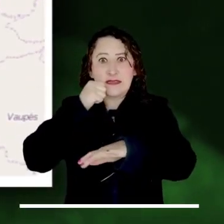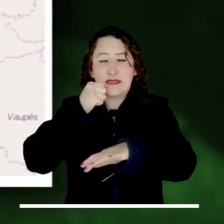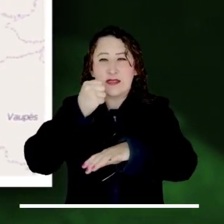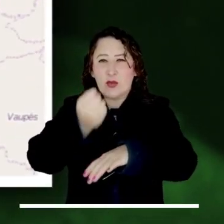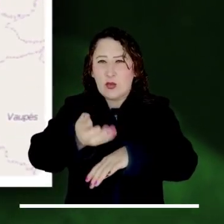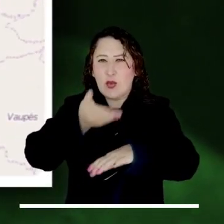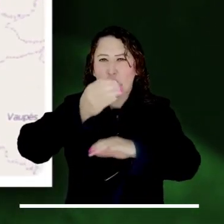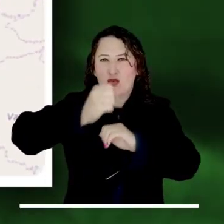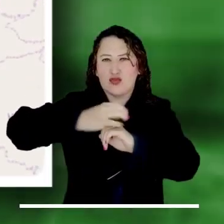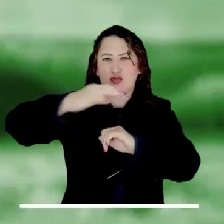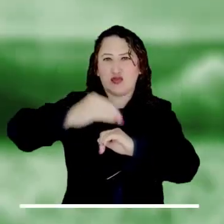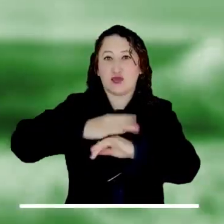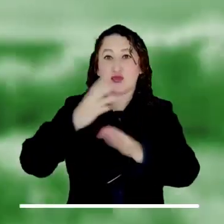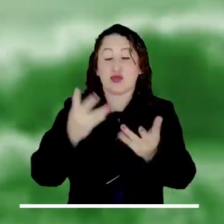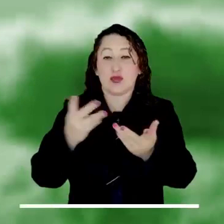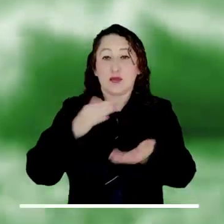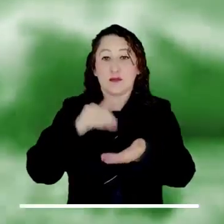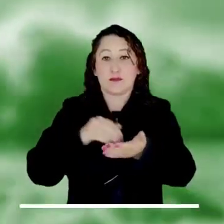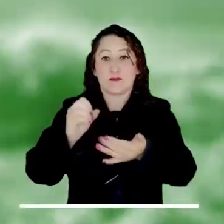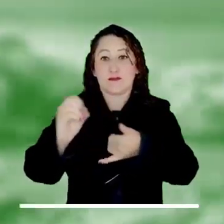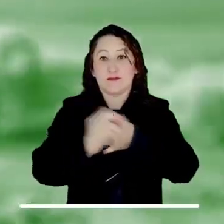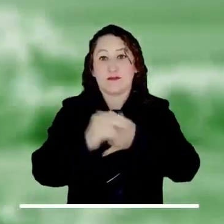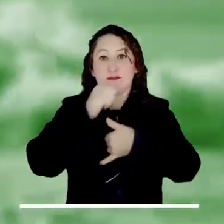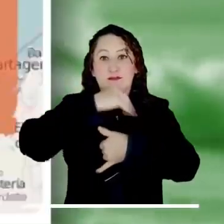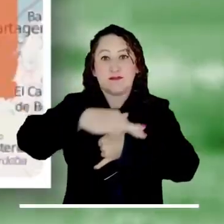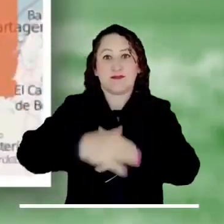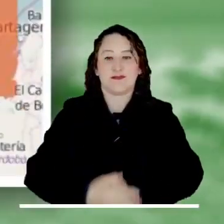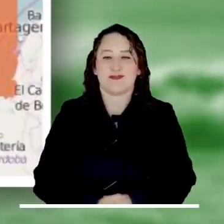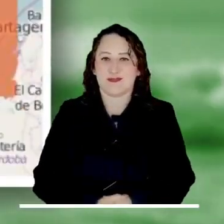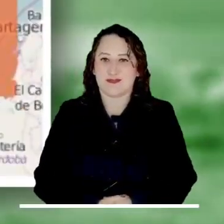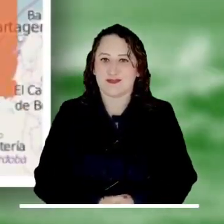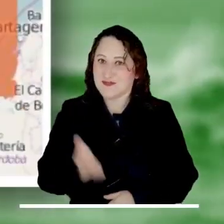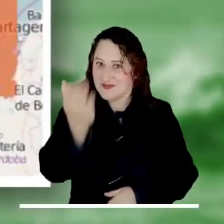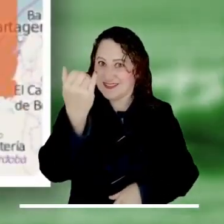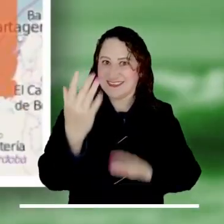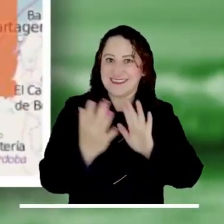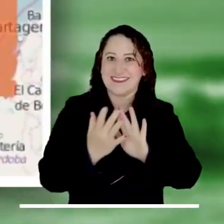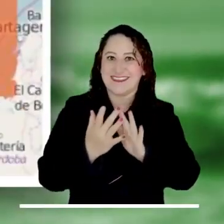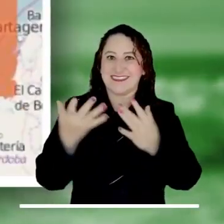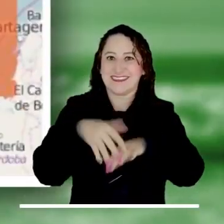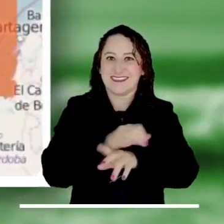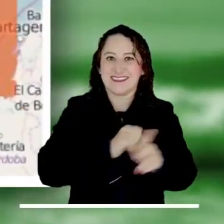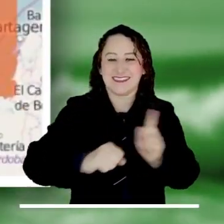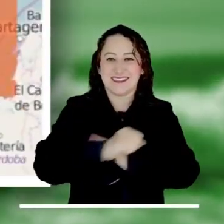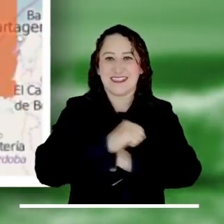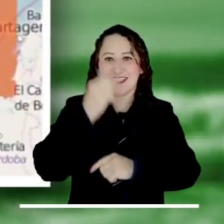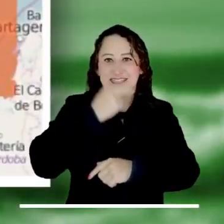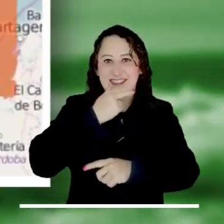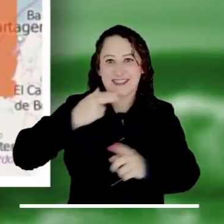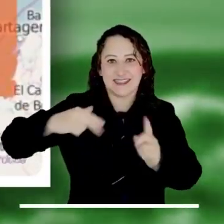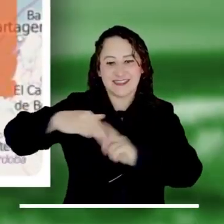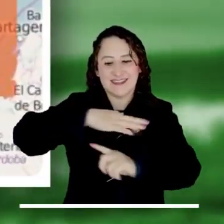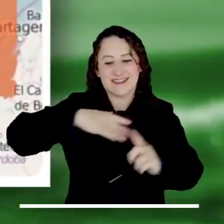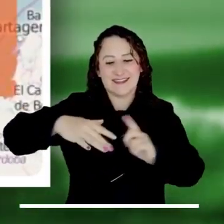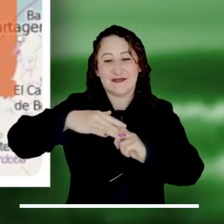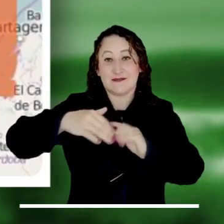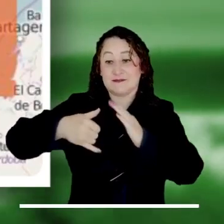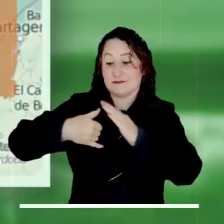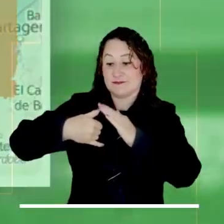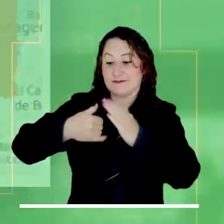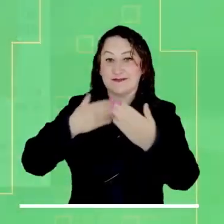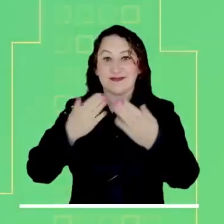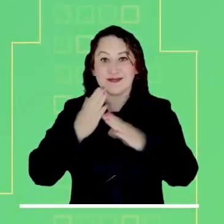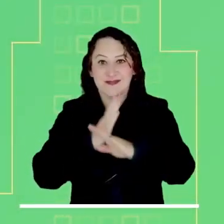de deslizamientos de tierra en el Pacífico, los Andes y Meta. Alerta naranja por viento y oleaje en el centro y oriente del